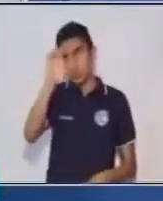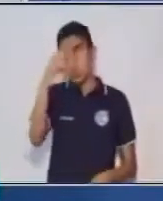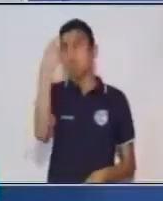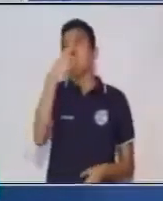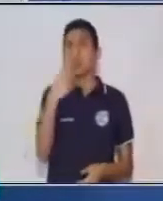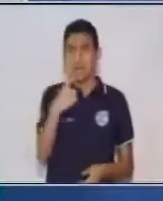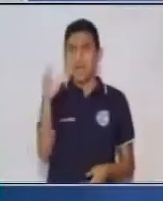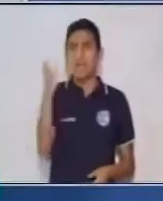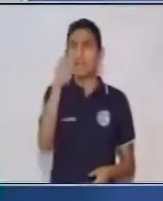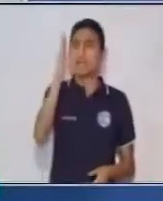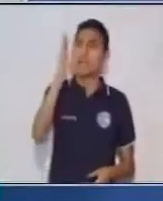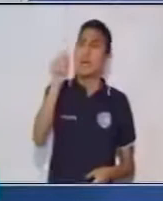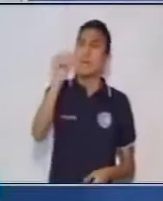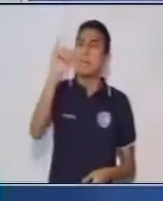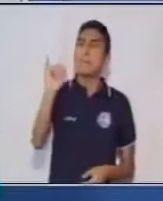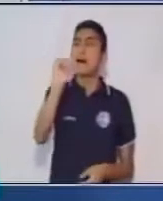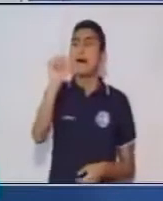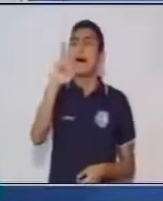bajarían.